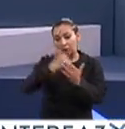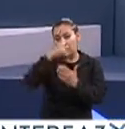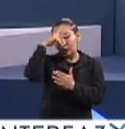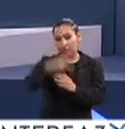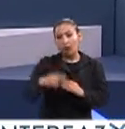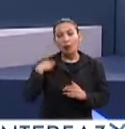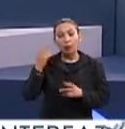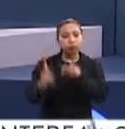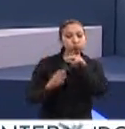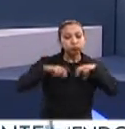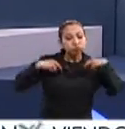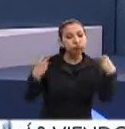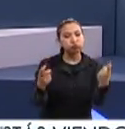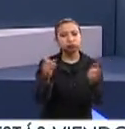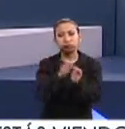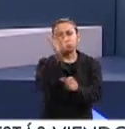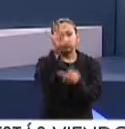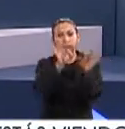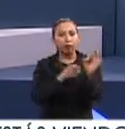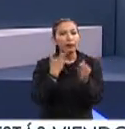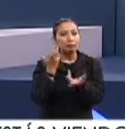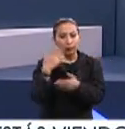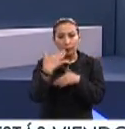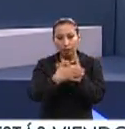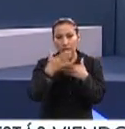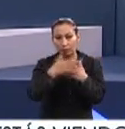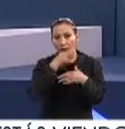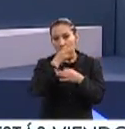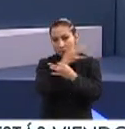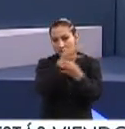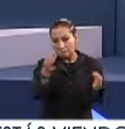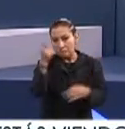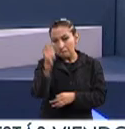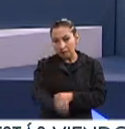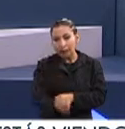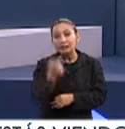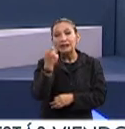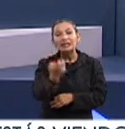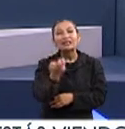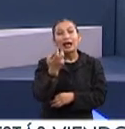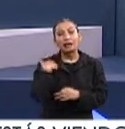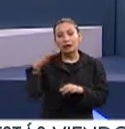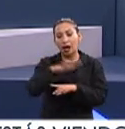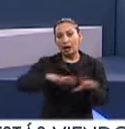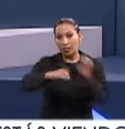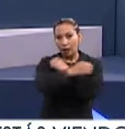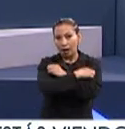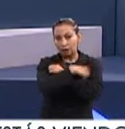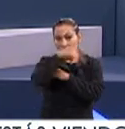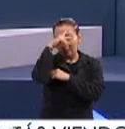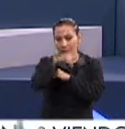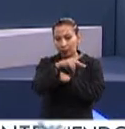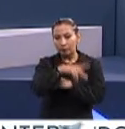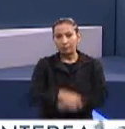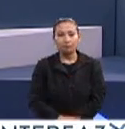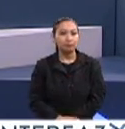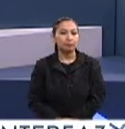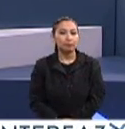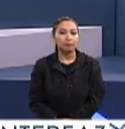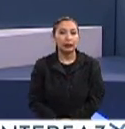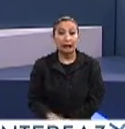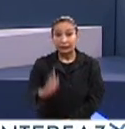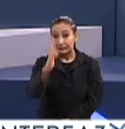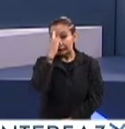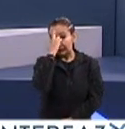un conversatorio, resumen, en fin, les estaremos manteniendo informados esto sobre el sector educativo en nuestro país, Ana Cristina. Así